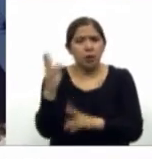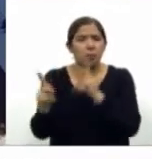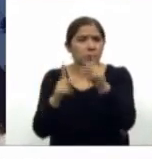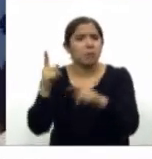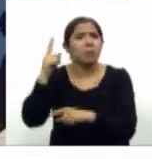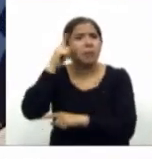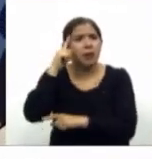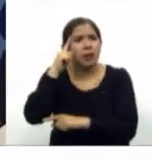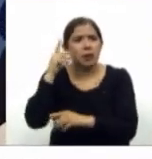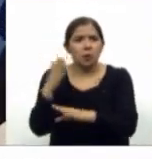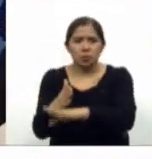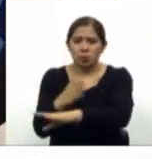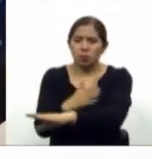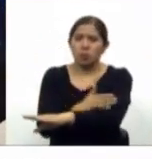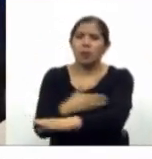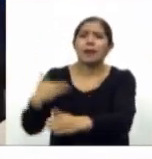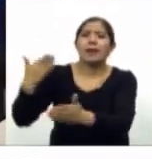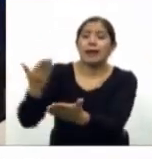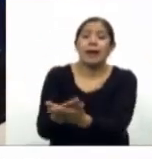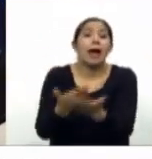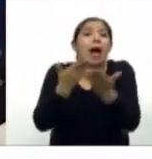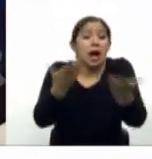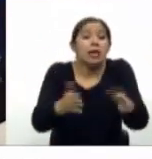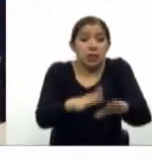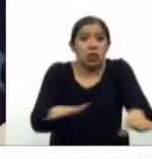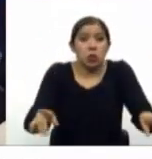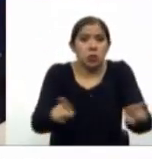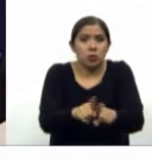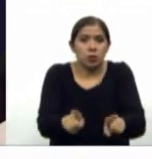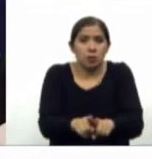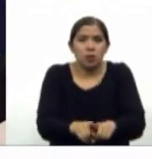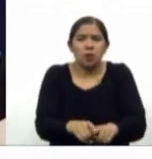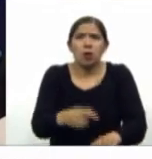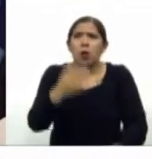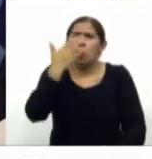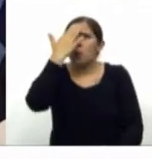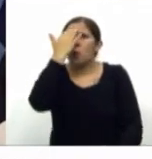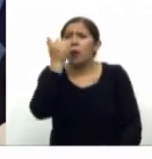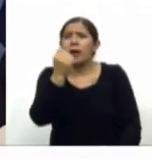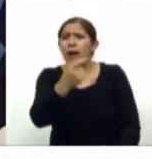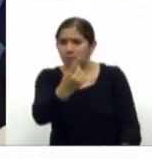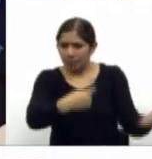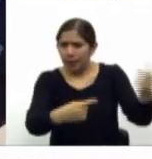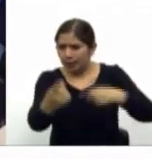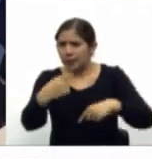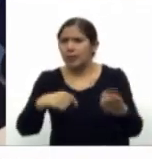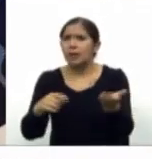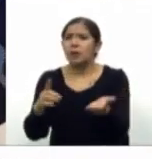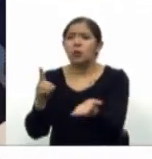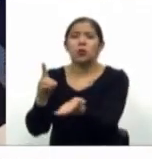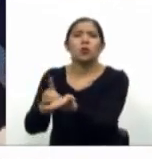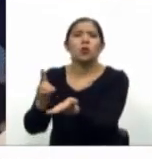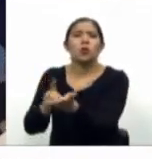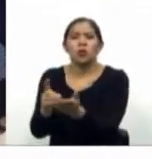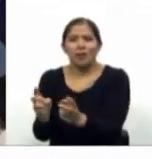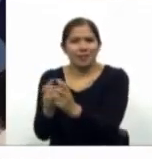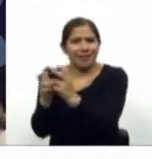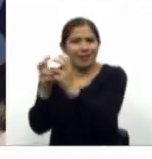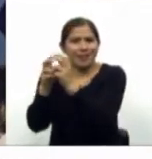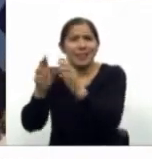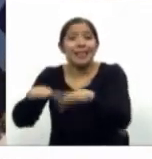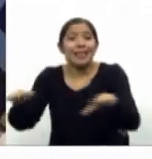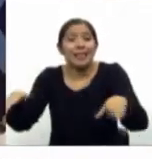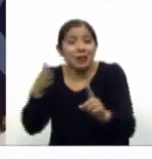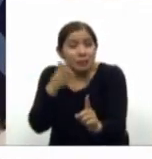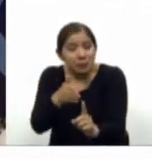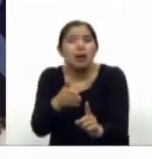llegando hacia nosotros, en el tema de los niños también, porque hemos tenido la presencia de las oncólogas pediatras, de los servicios,